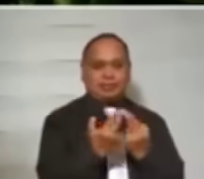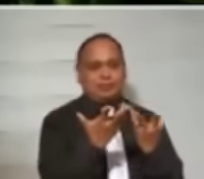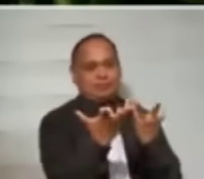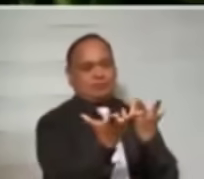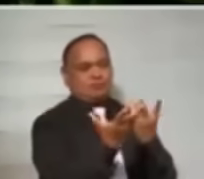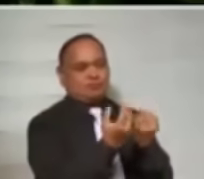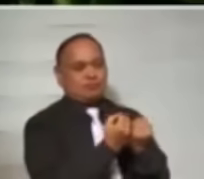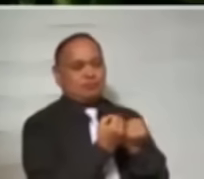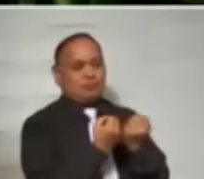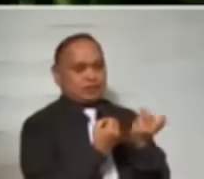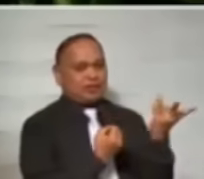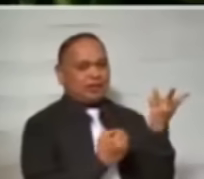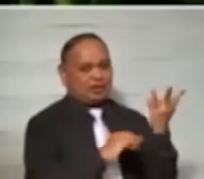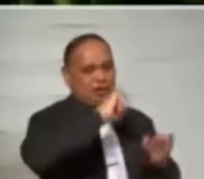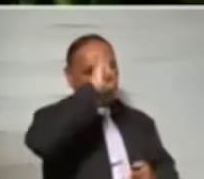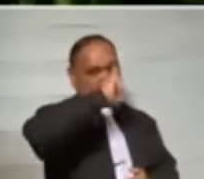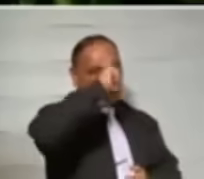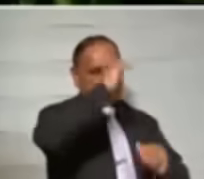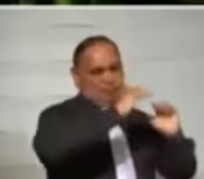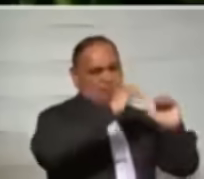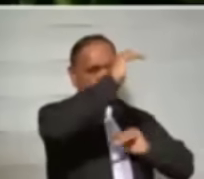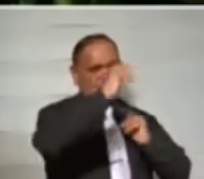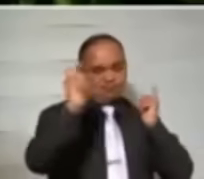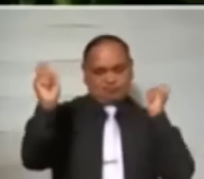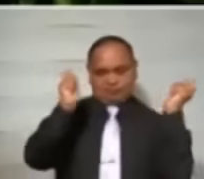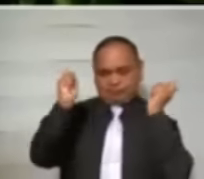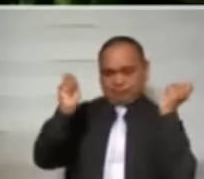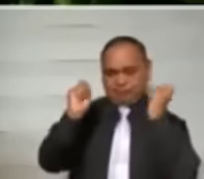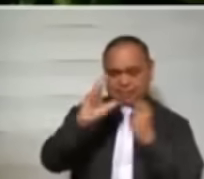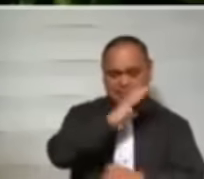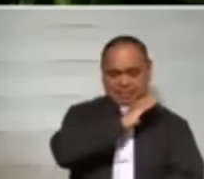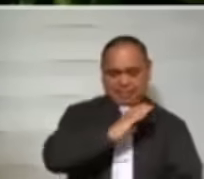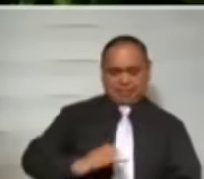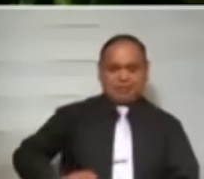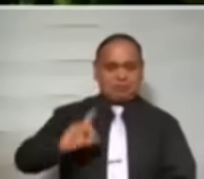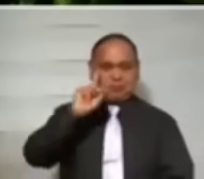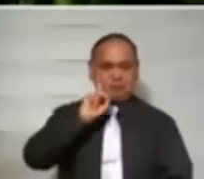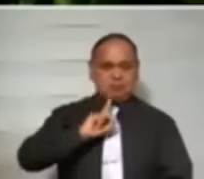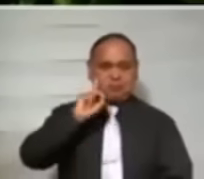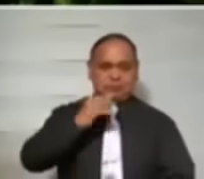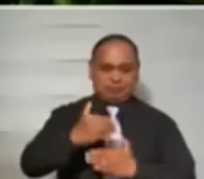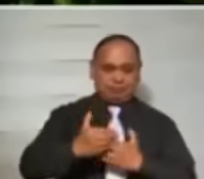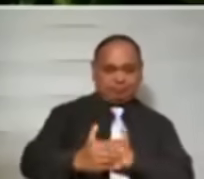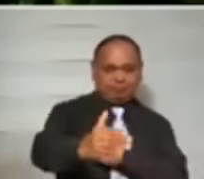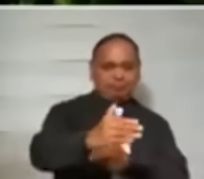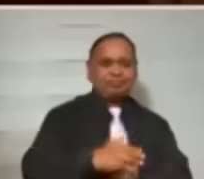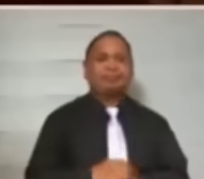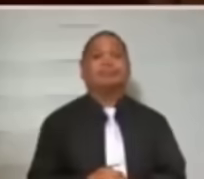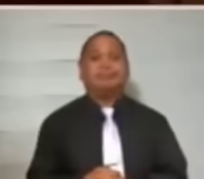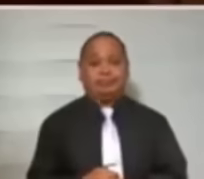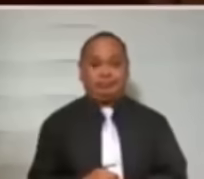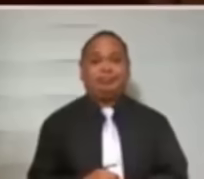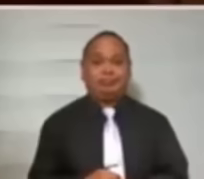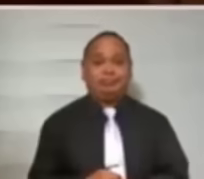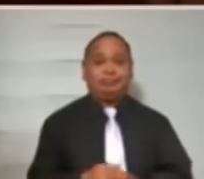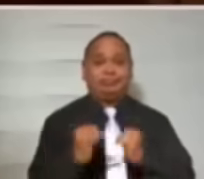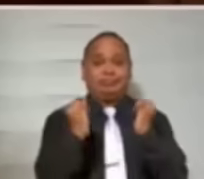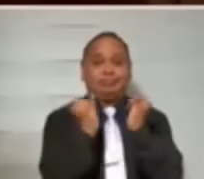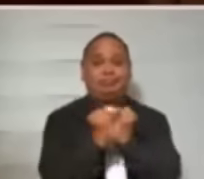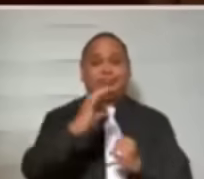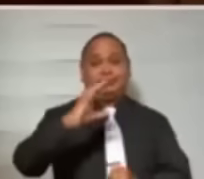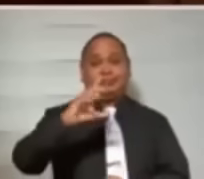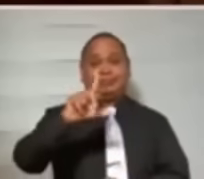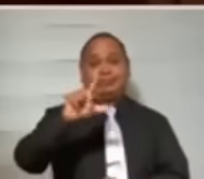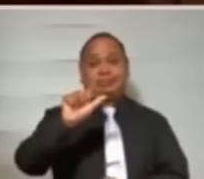los oligarcas para decidir quién iba a ser la candidata, ¿no? Y echar a andar esta farsa. Y don Claudio, que maneja ahí todos los hilitos,